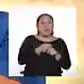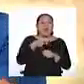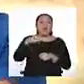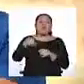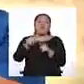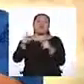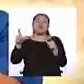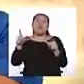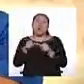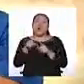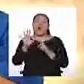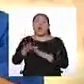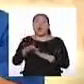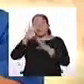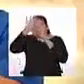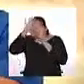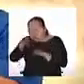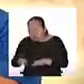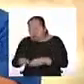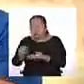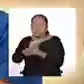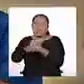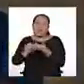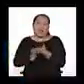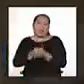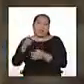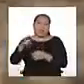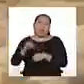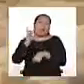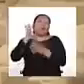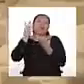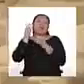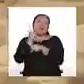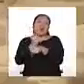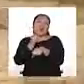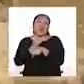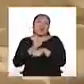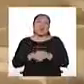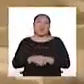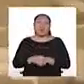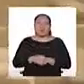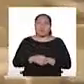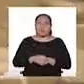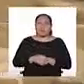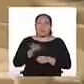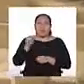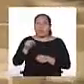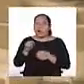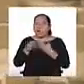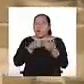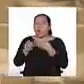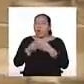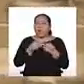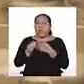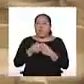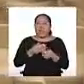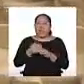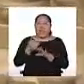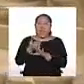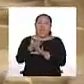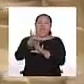lugar donde se hacen eventos sagrados, al templo, ¿no? Y de ahí cualquier elemento que tenga que ver con lo